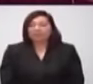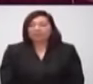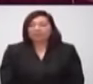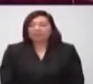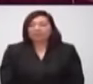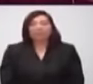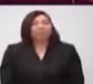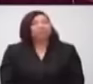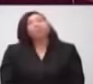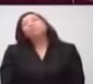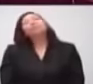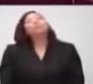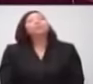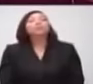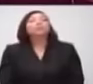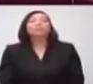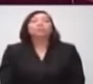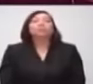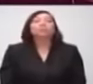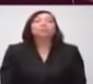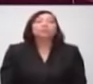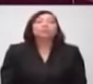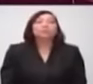Puede iniciar la exposición el señor